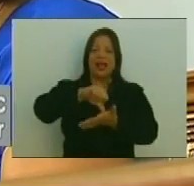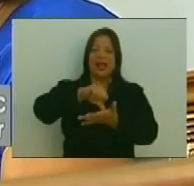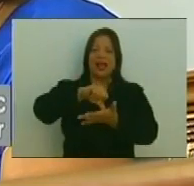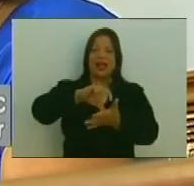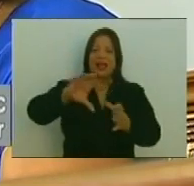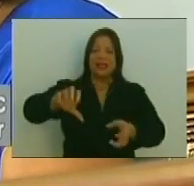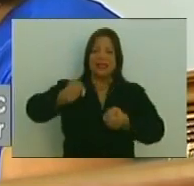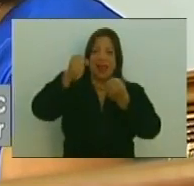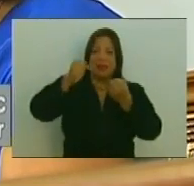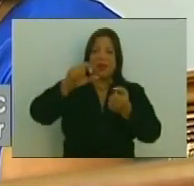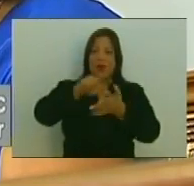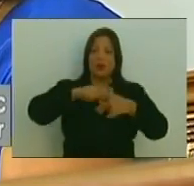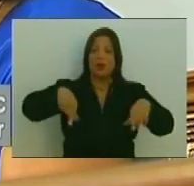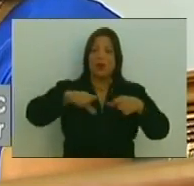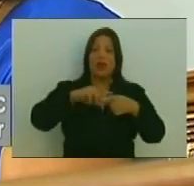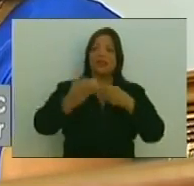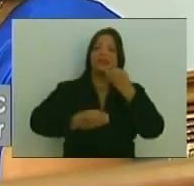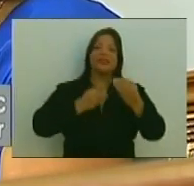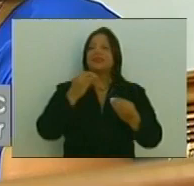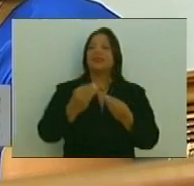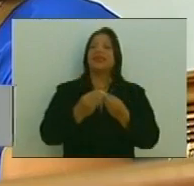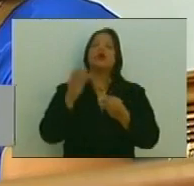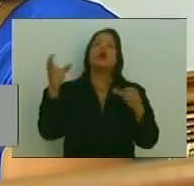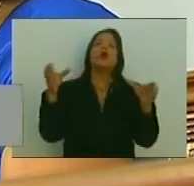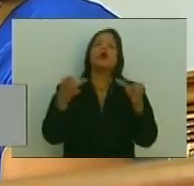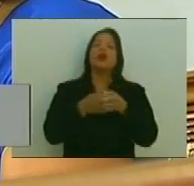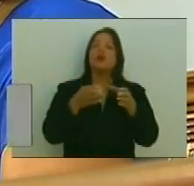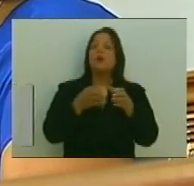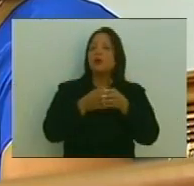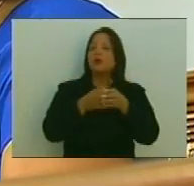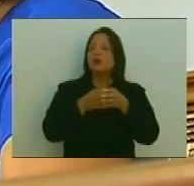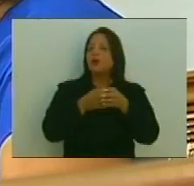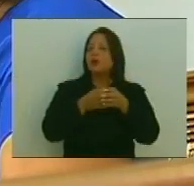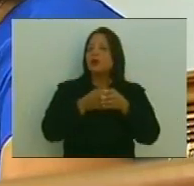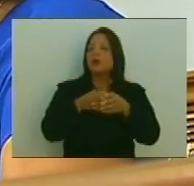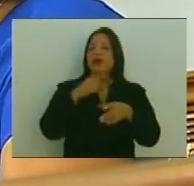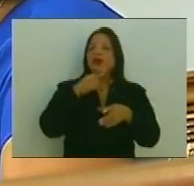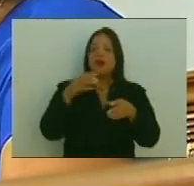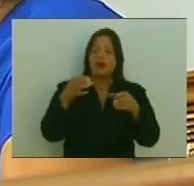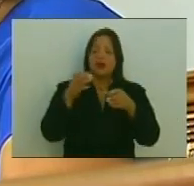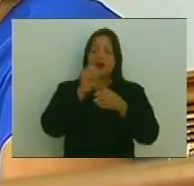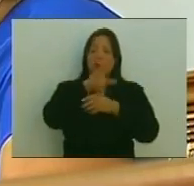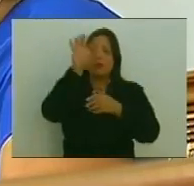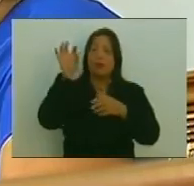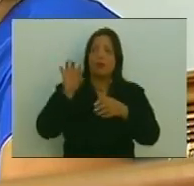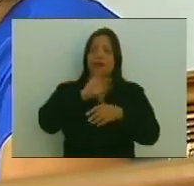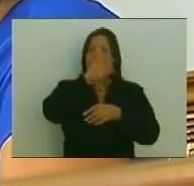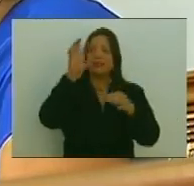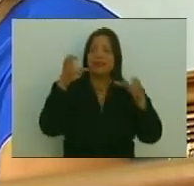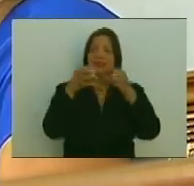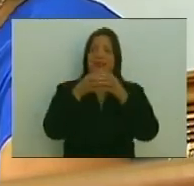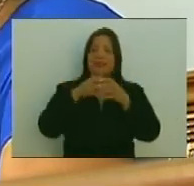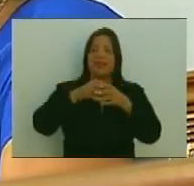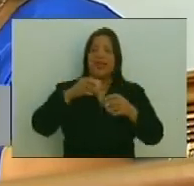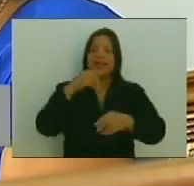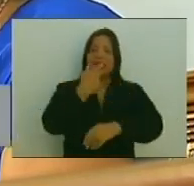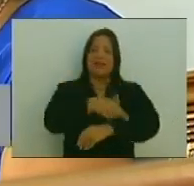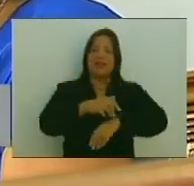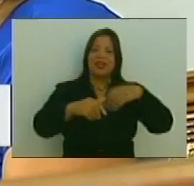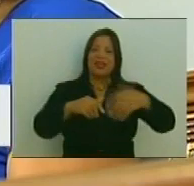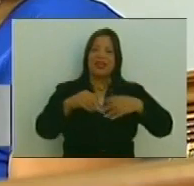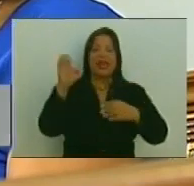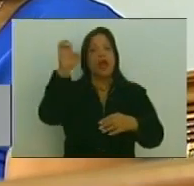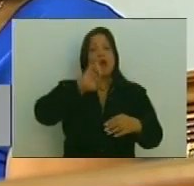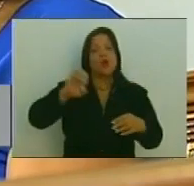de El Salvador, se llevó a cabo una reunión de la Eurolat, donde los partidos políticos de izquierda de Europa